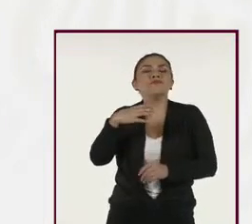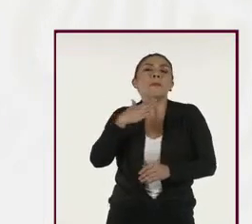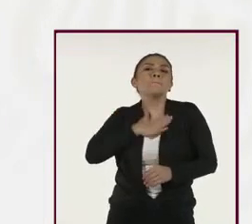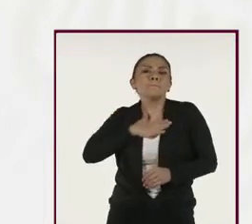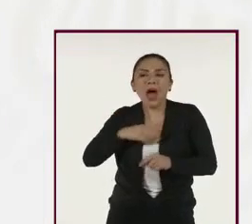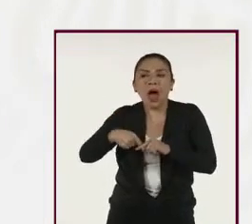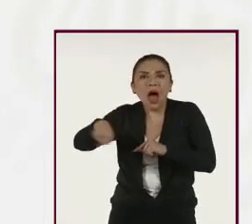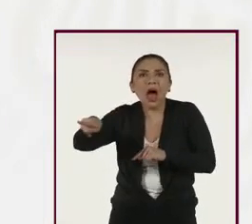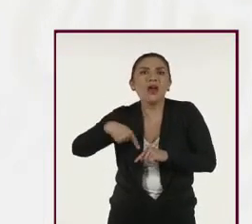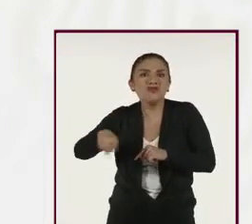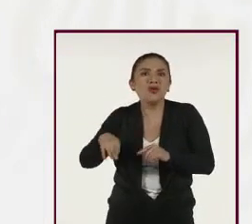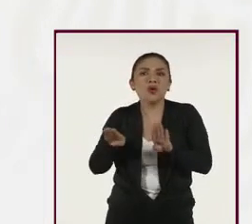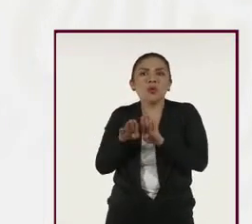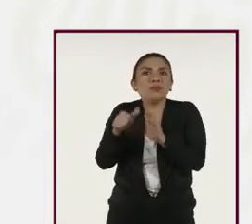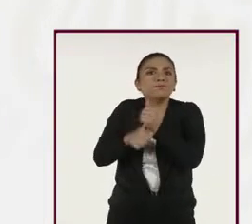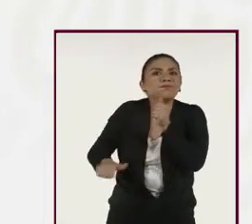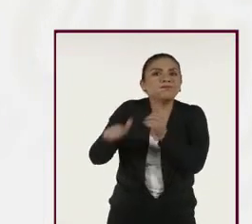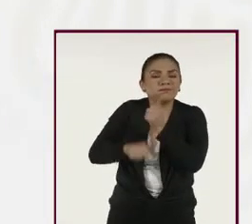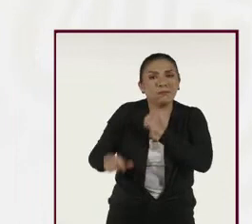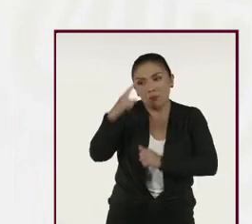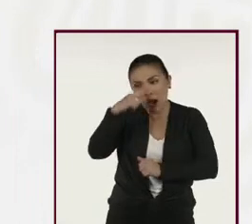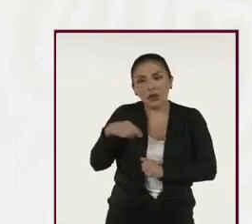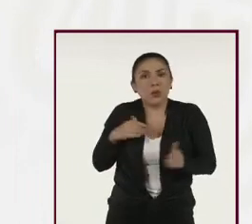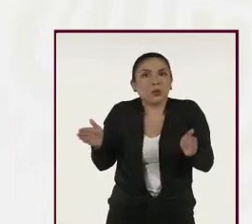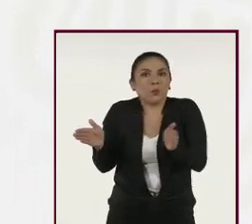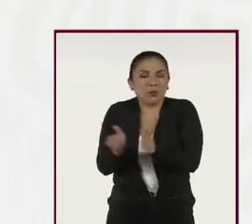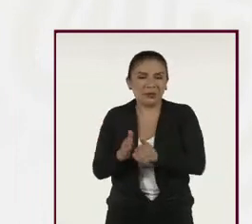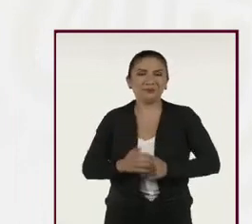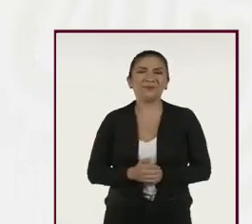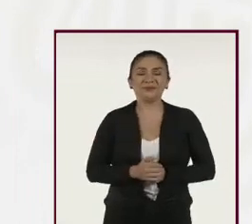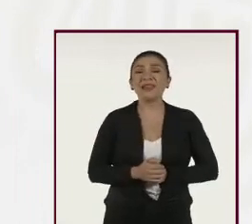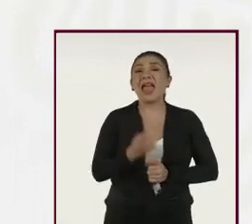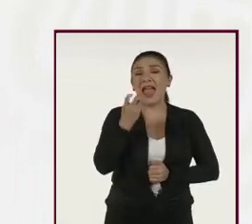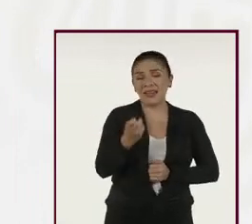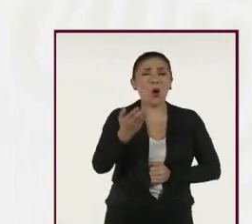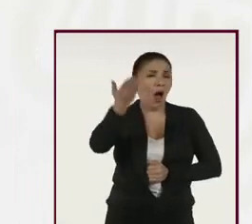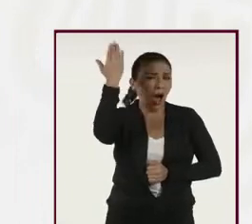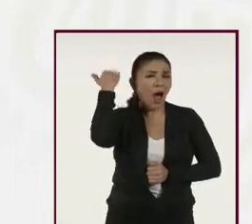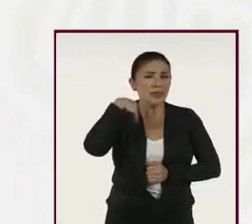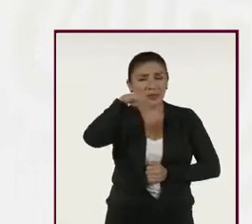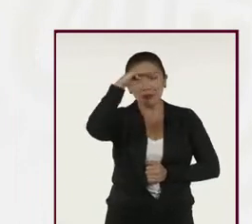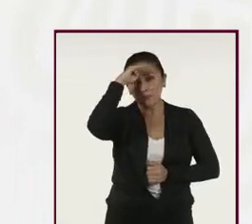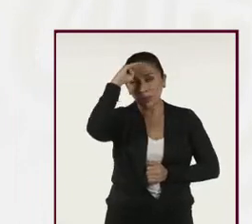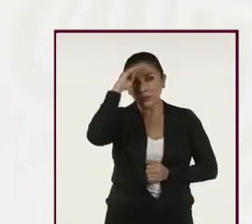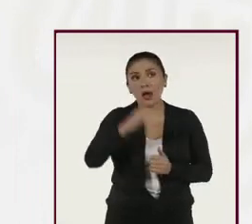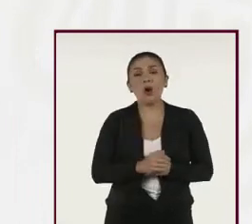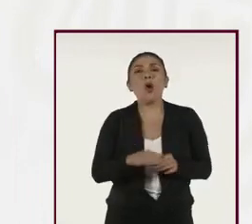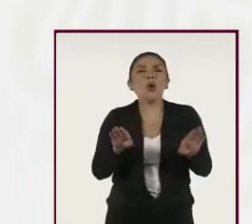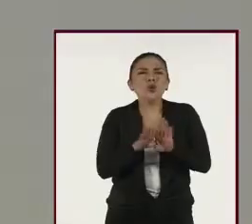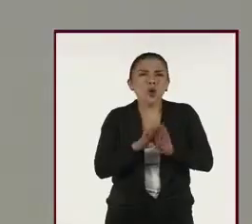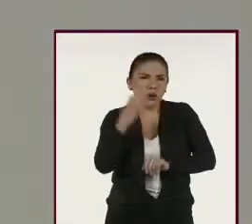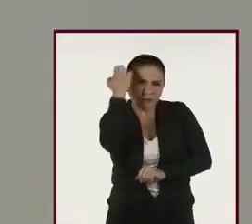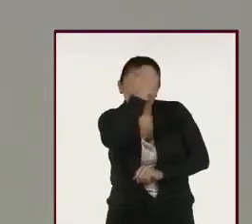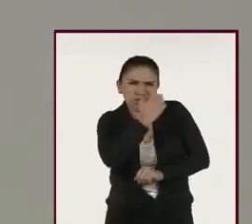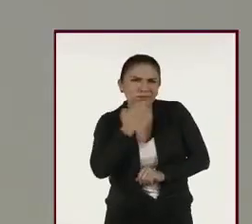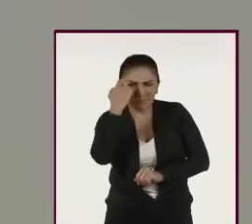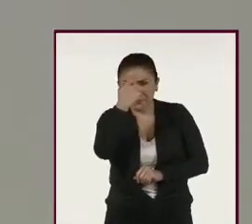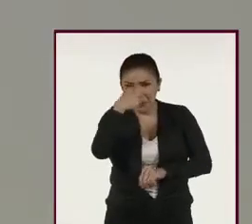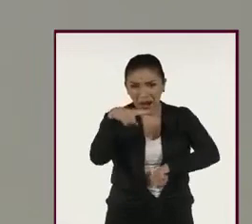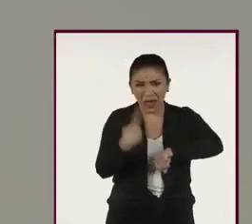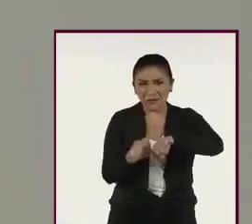laxantes. Algo importante que quisiera retomar aquí es que anteriormente se consideraba que para hacer el diagnóstico de